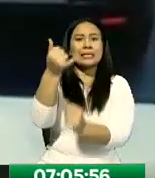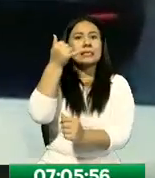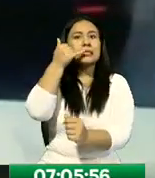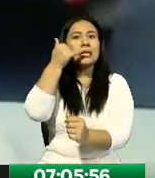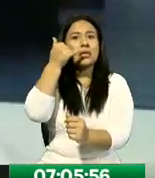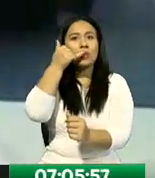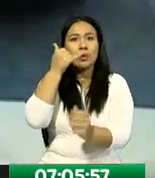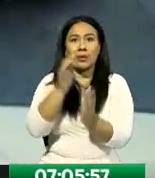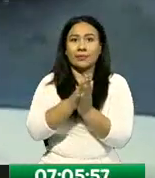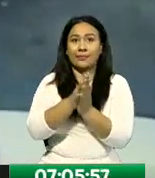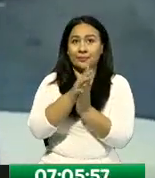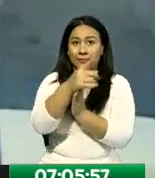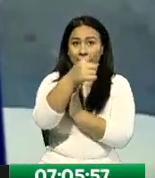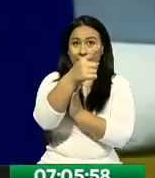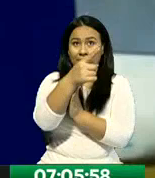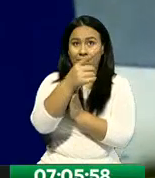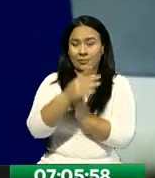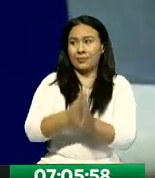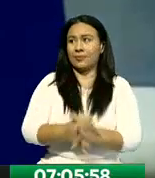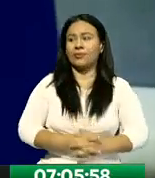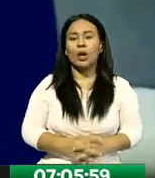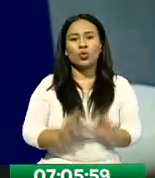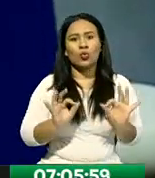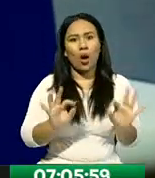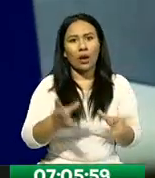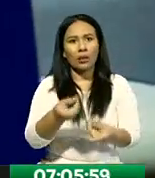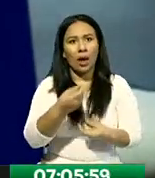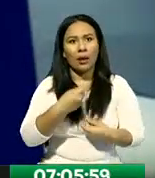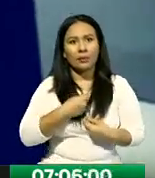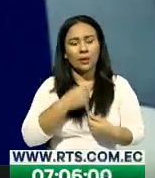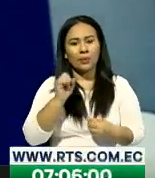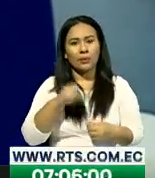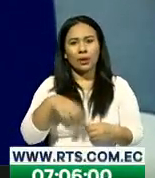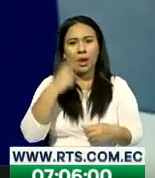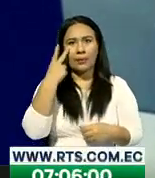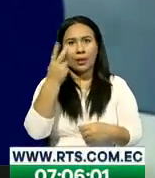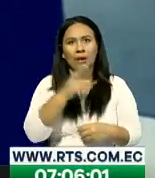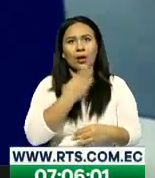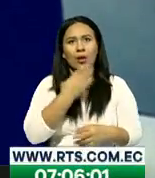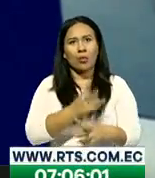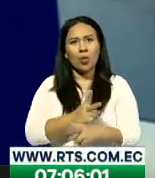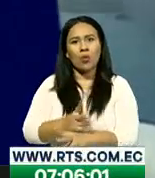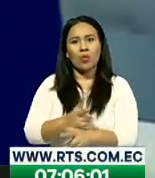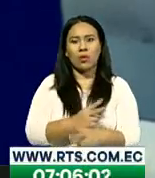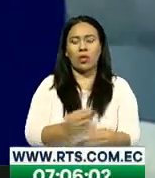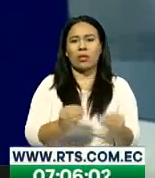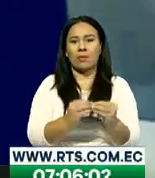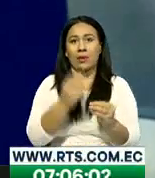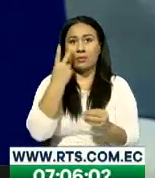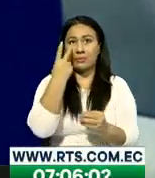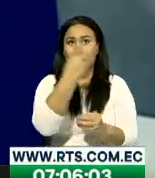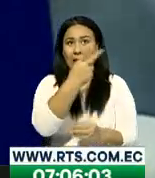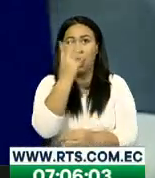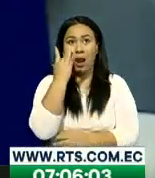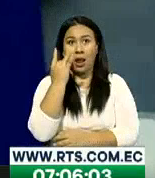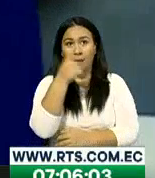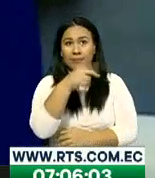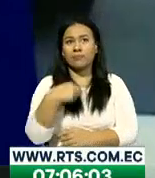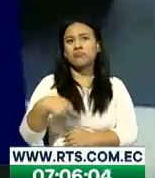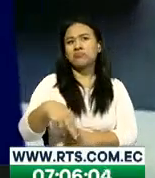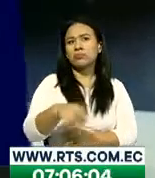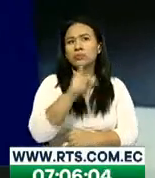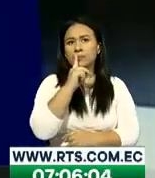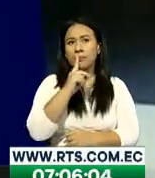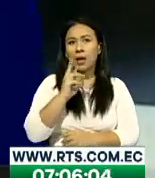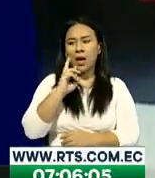teléfono, un dispositivo celular de un televidente que ha tenido la bondad de compartirnos las imágenes. Mírenlo, ahí está deambulando, alcanza a